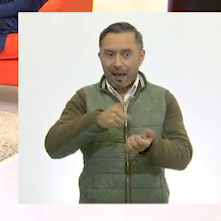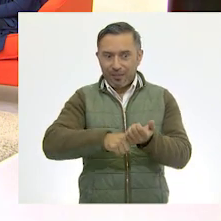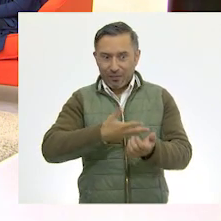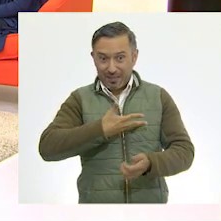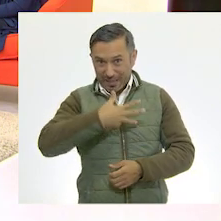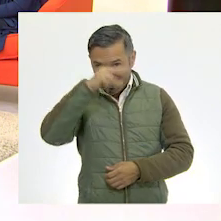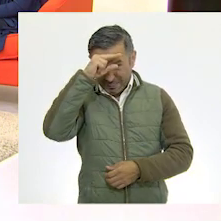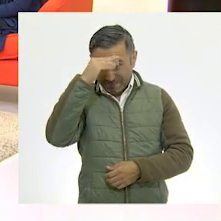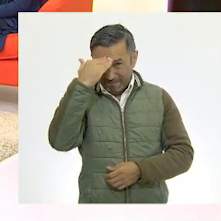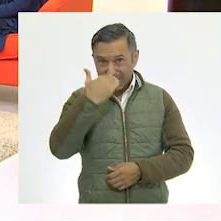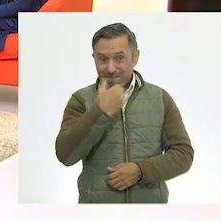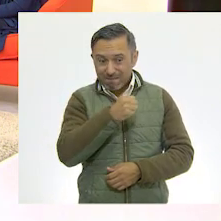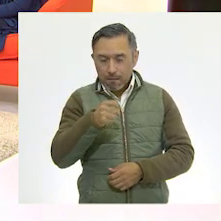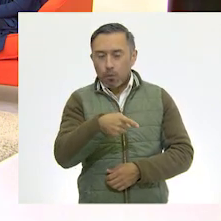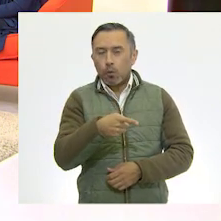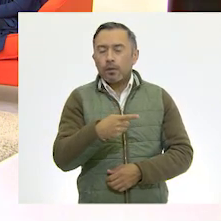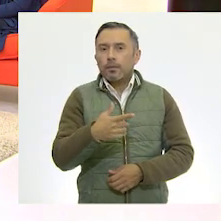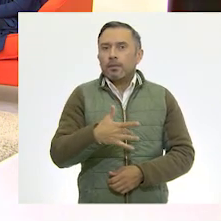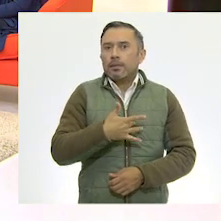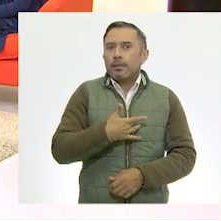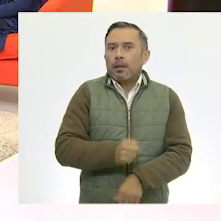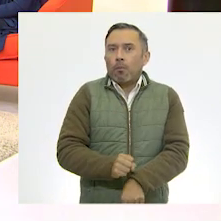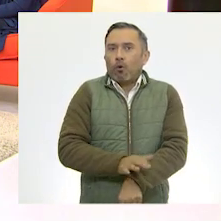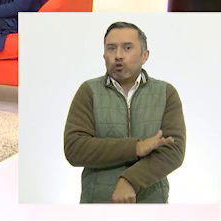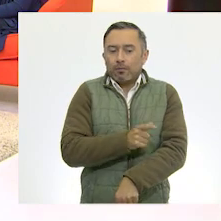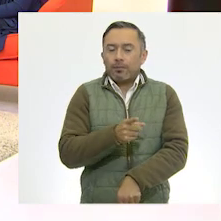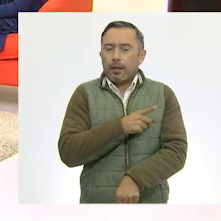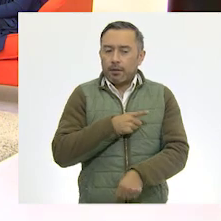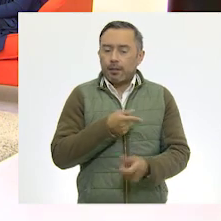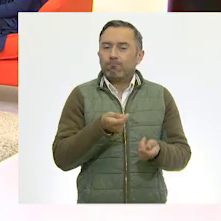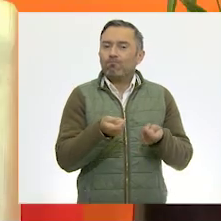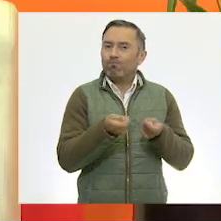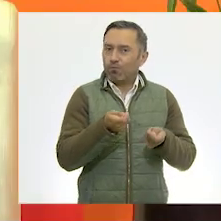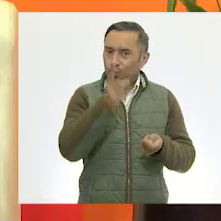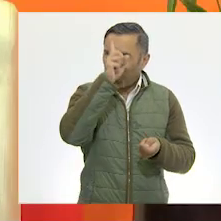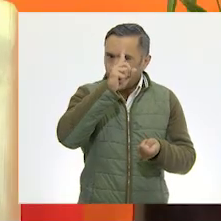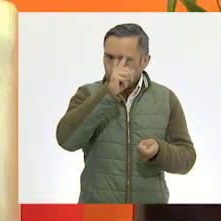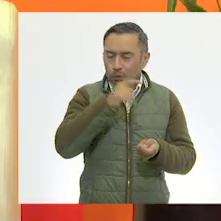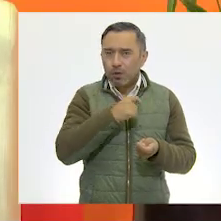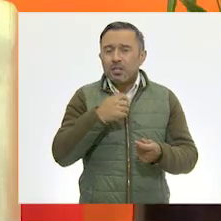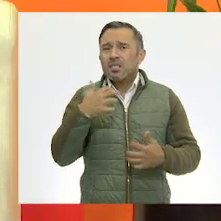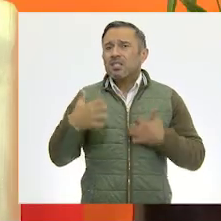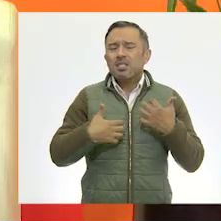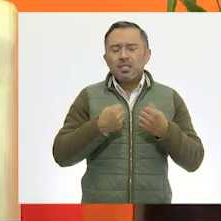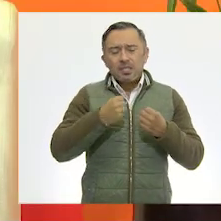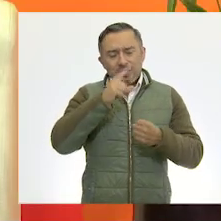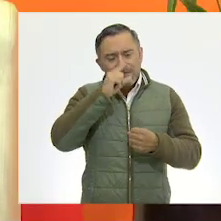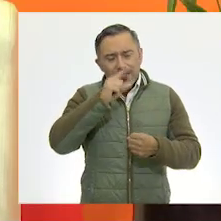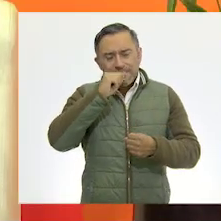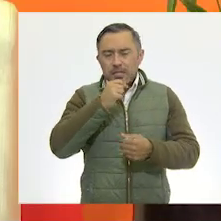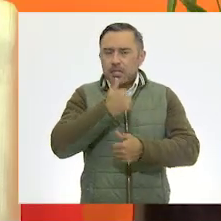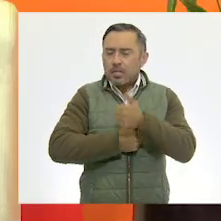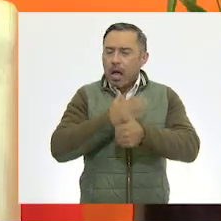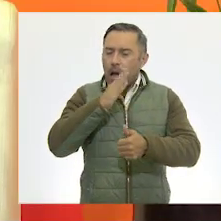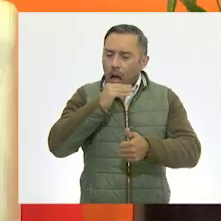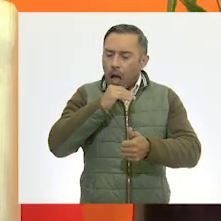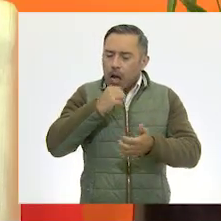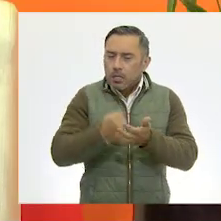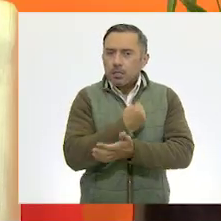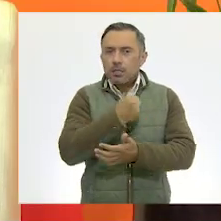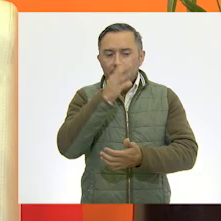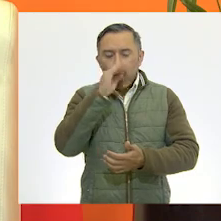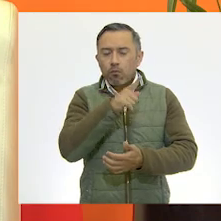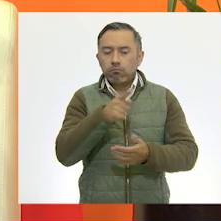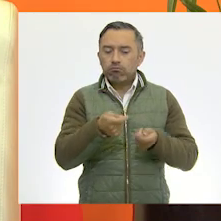estrategias para el manejo de sus emociones o la tolerancia a la frustración. Por lo que en esta educación a distancia